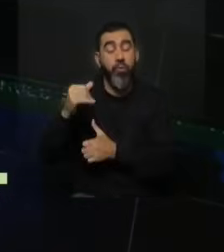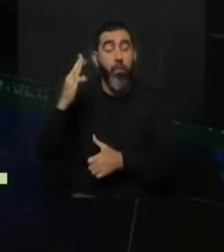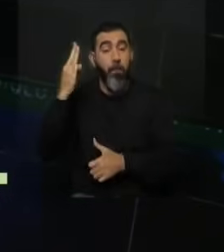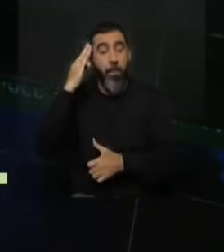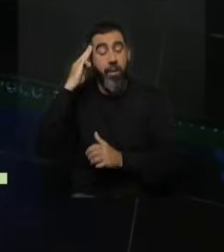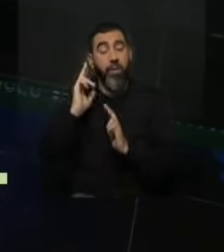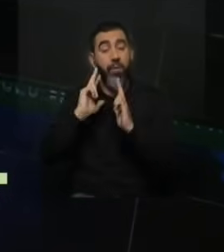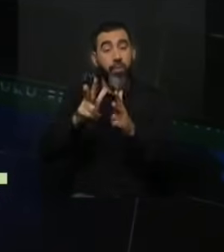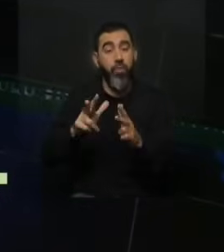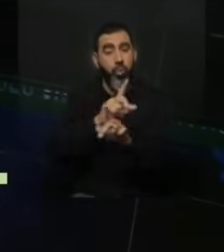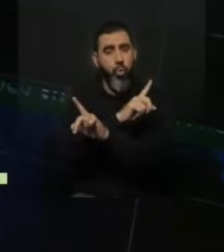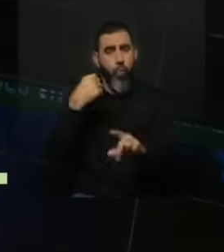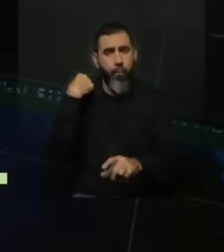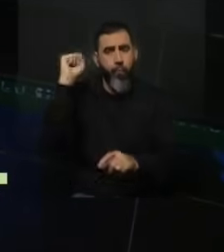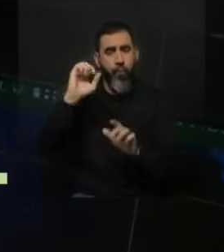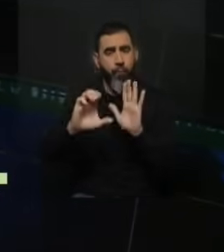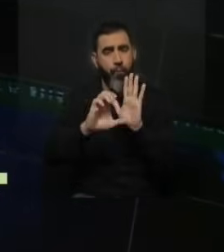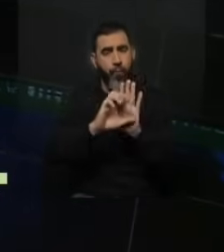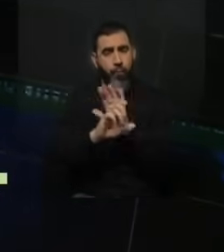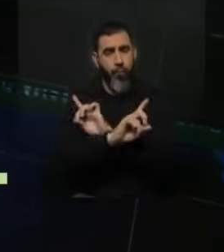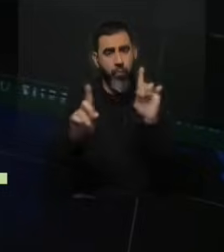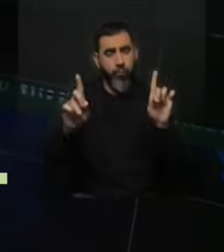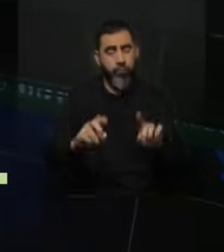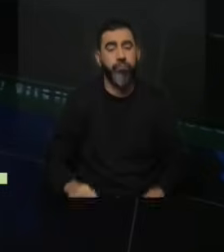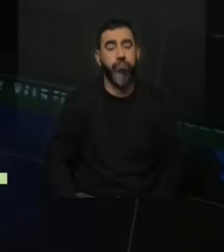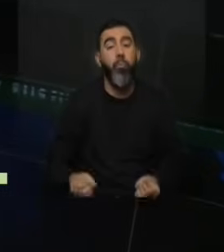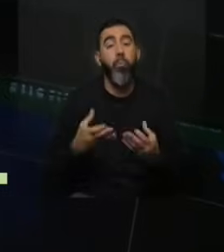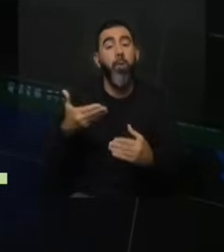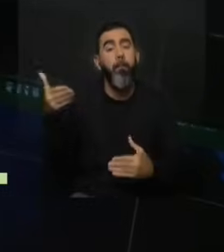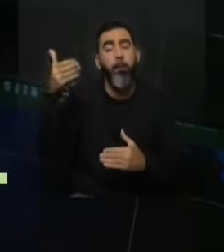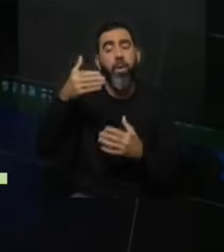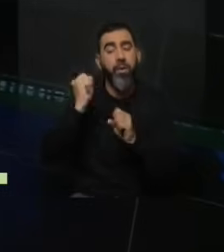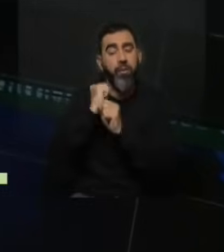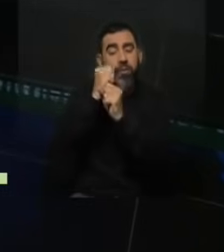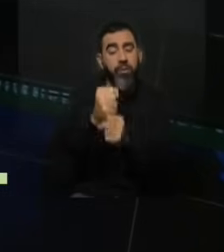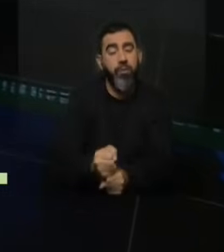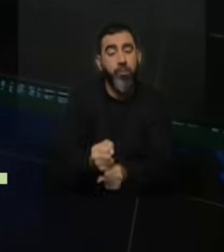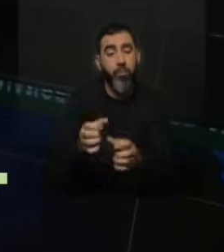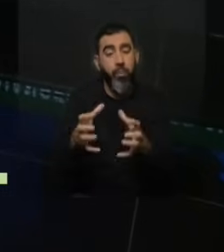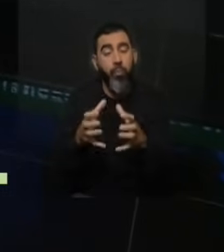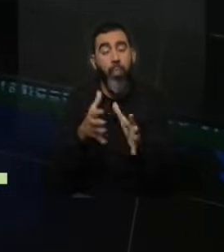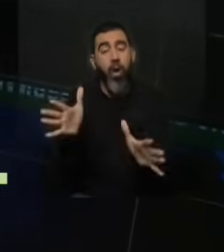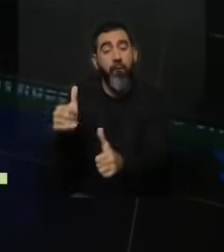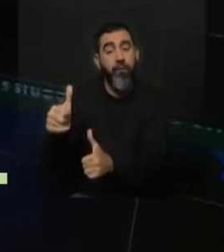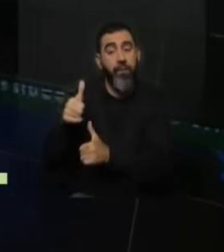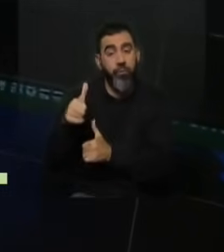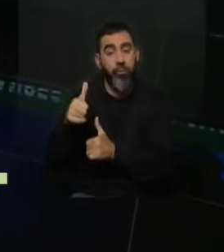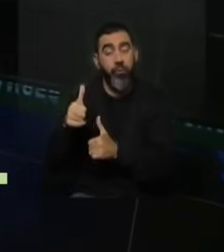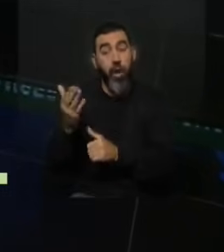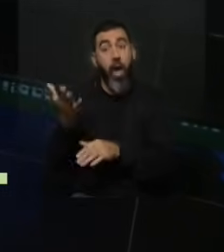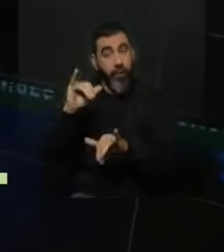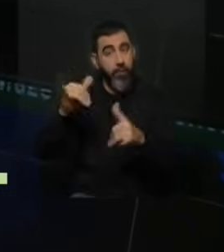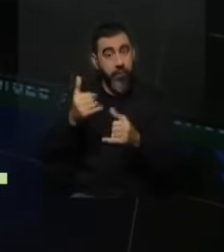Ríos dijo que no violó la Constitución al participar activamente en la fundación de Cabildo abierto siendo comandante